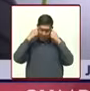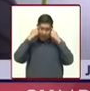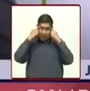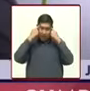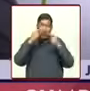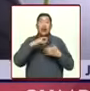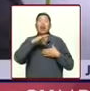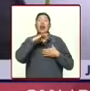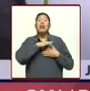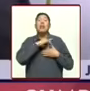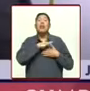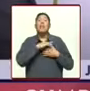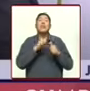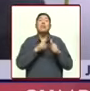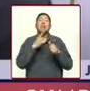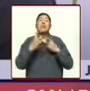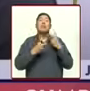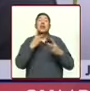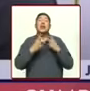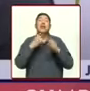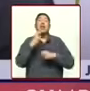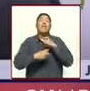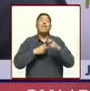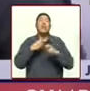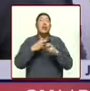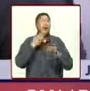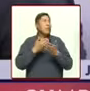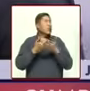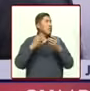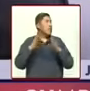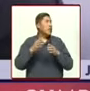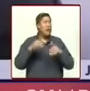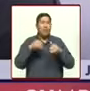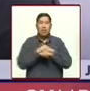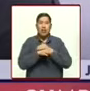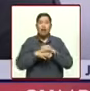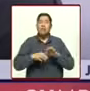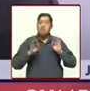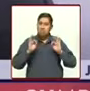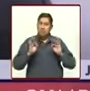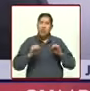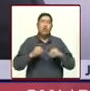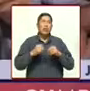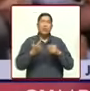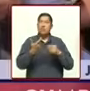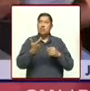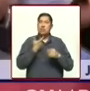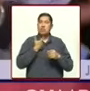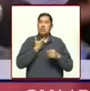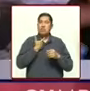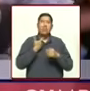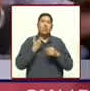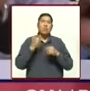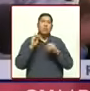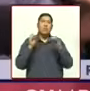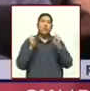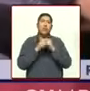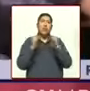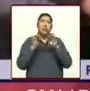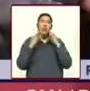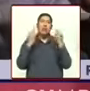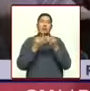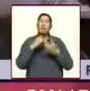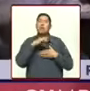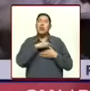son los beneficios del primer visitante de la feria? Bueno, tiene un pase de honor, tiene entradas para venir con sus familiares,